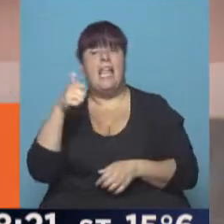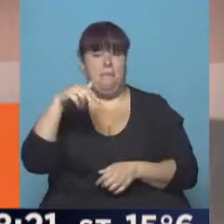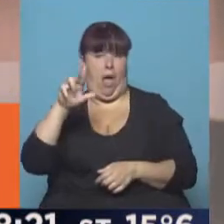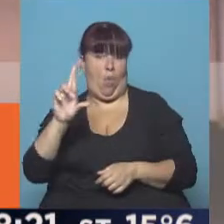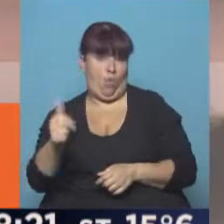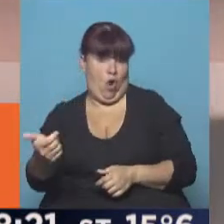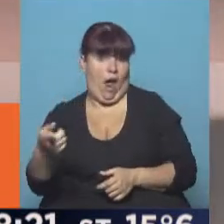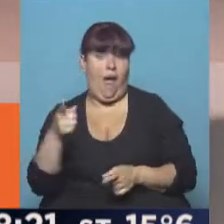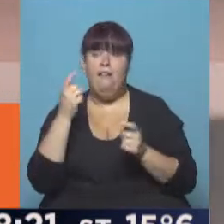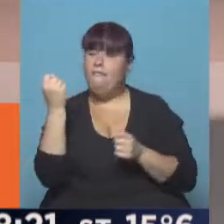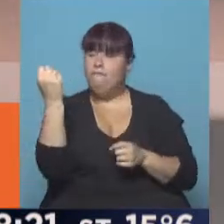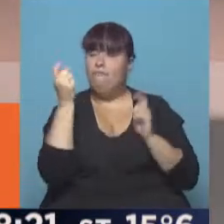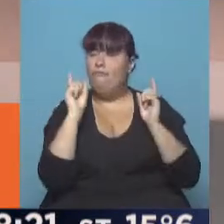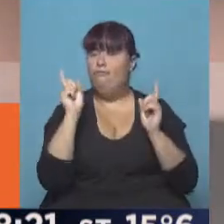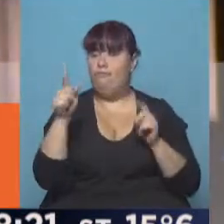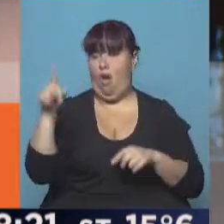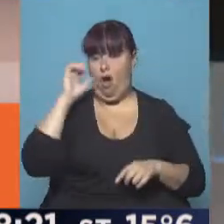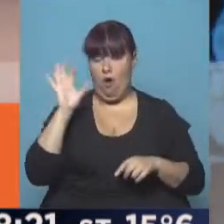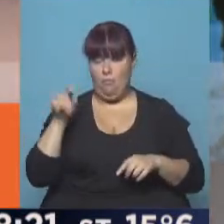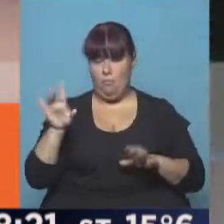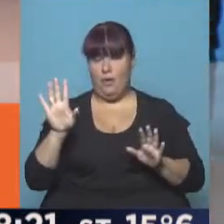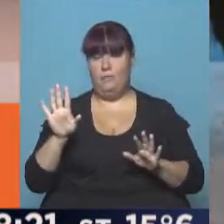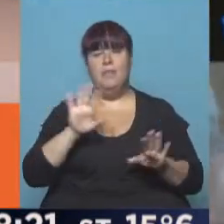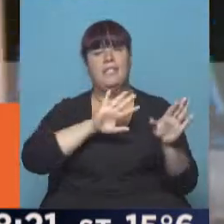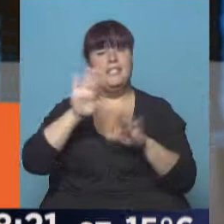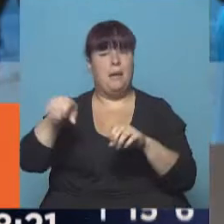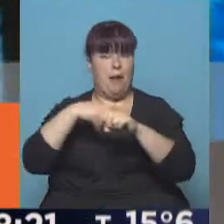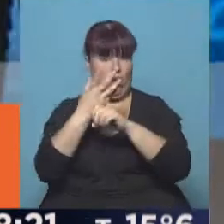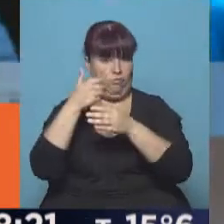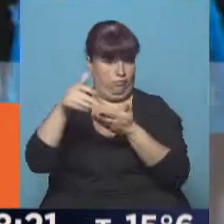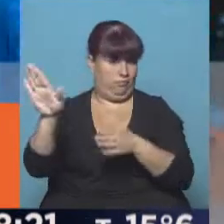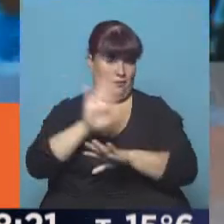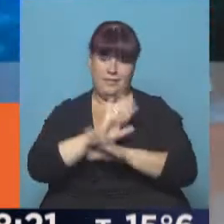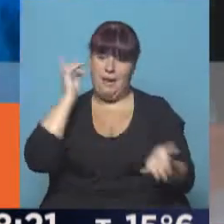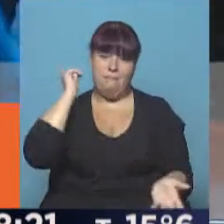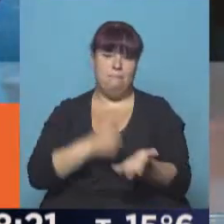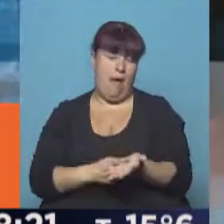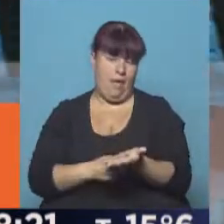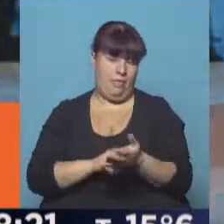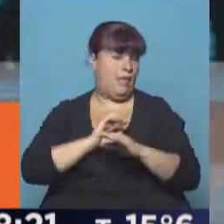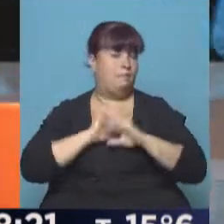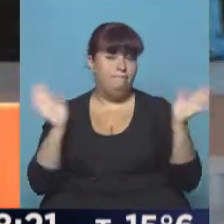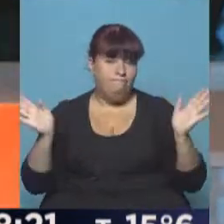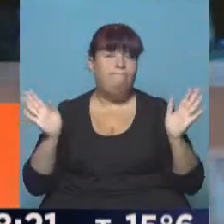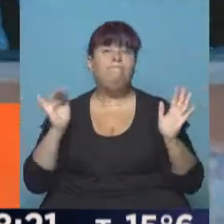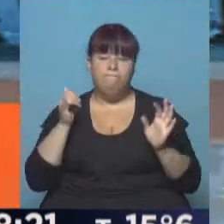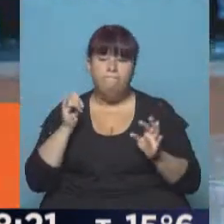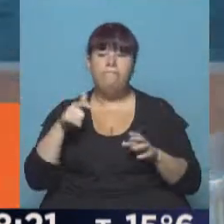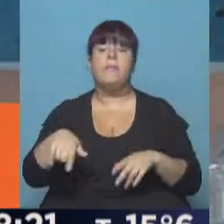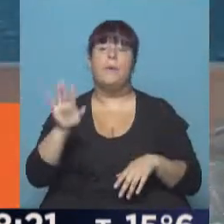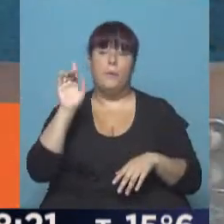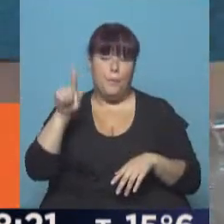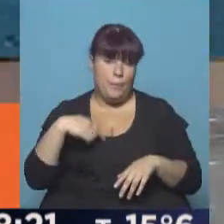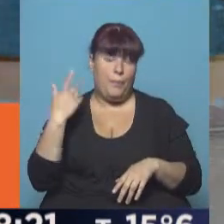Maduro, porque él sigue firme en su posición. Ya está fuera del Mercosur, ya esto es una decisión que se ha tomado. Esto va a